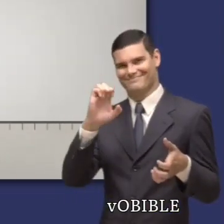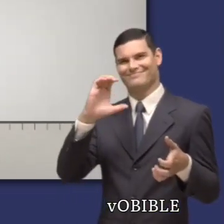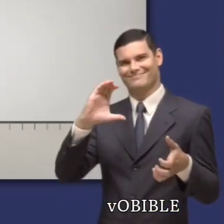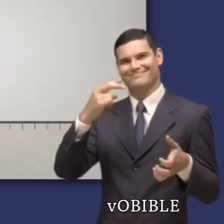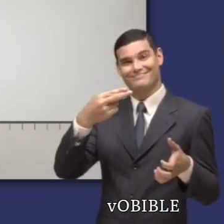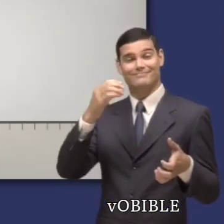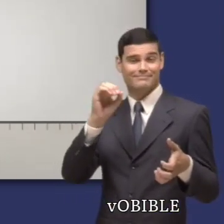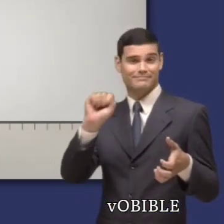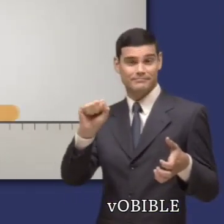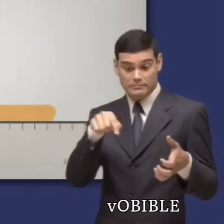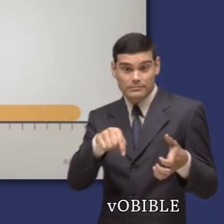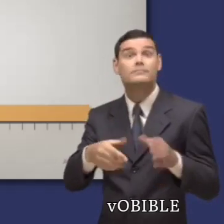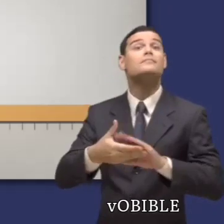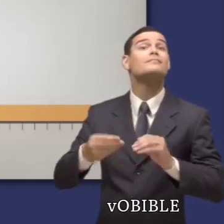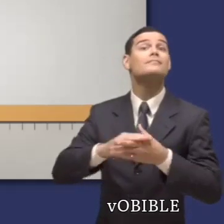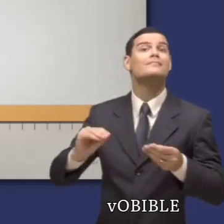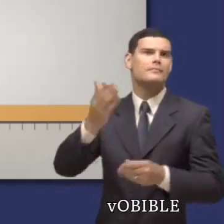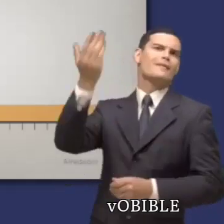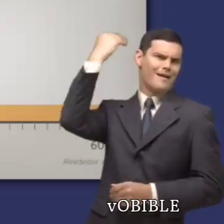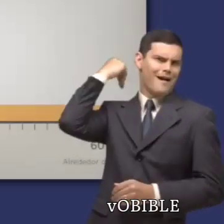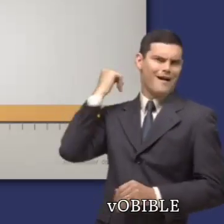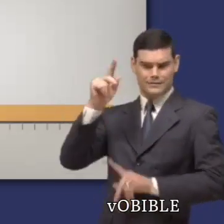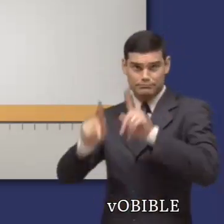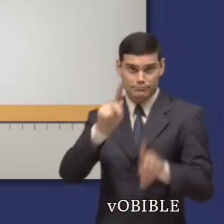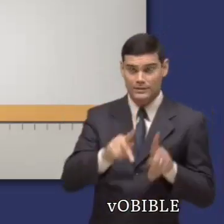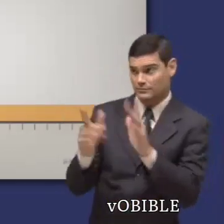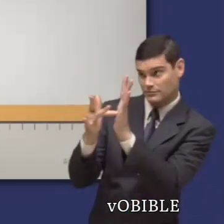El relato es una continuación del Evangelio de Lucas.